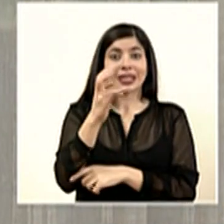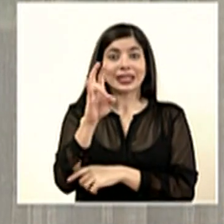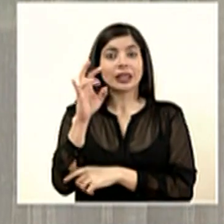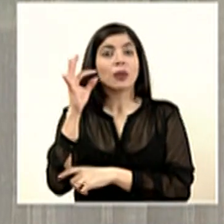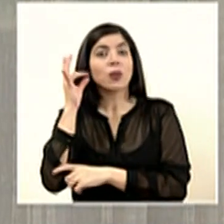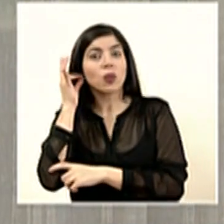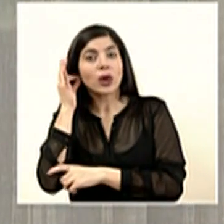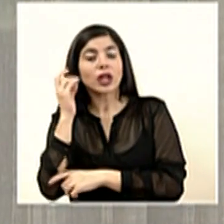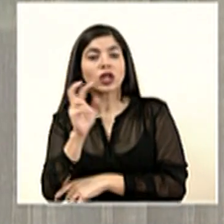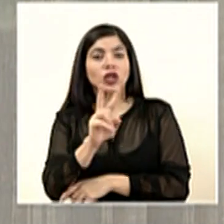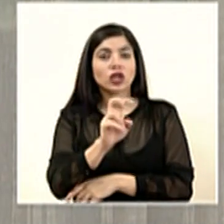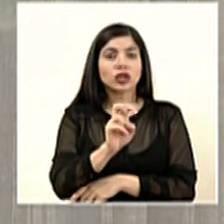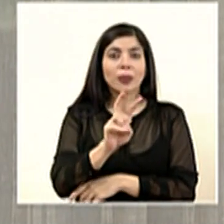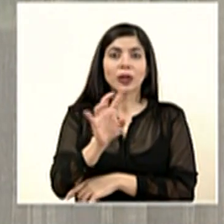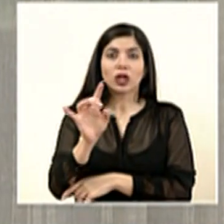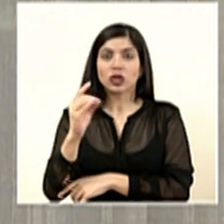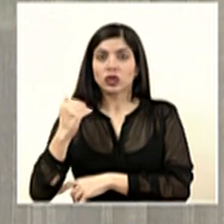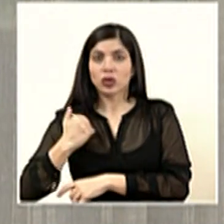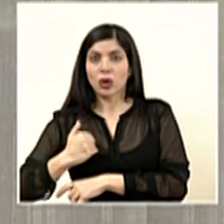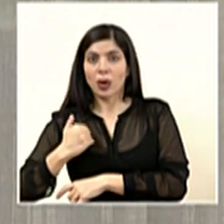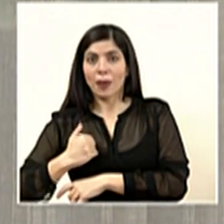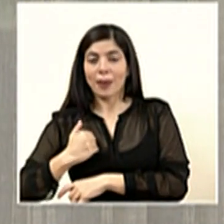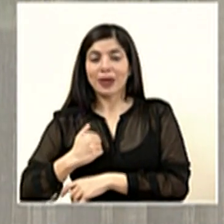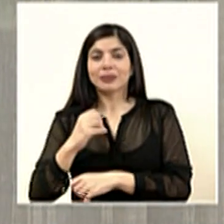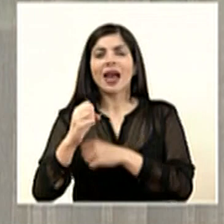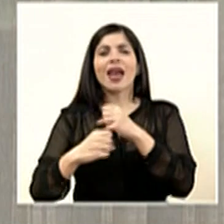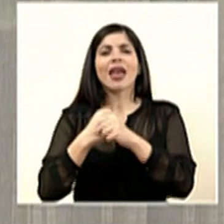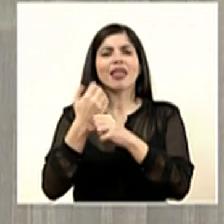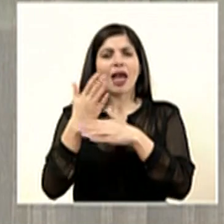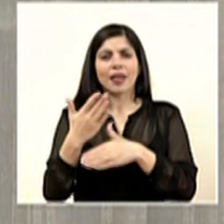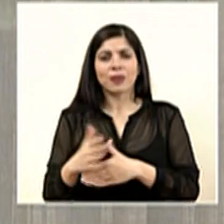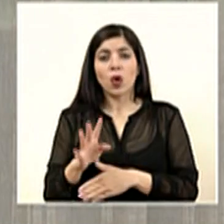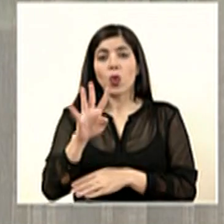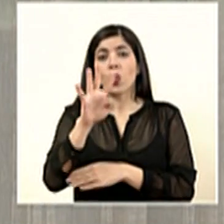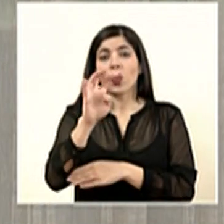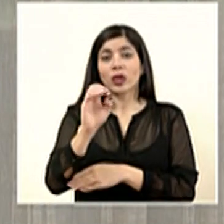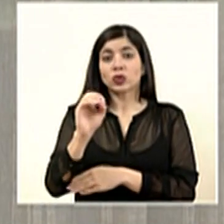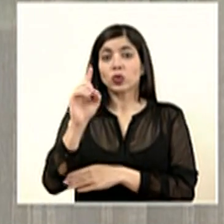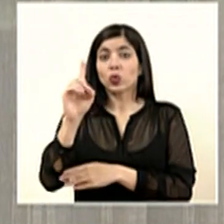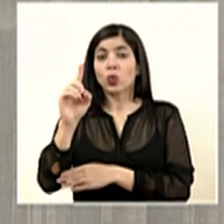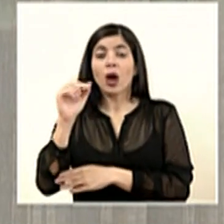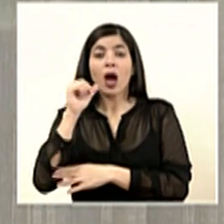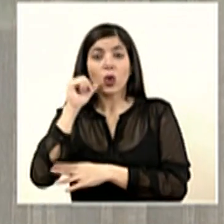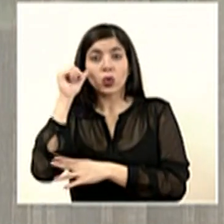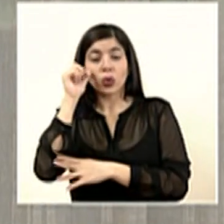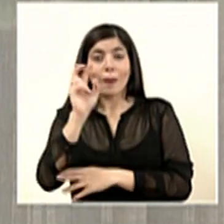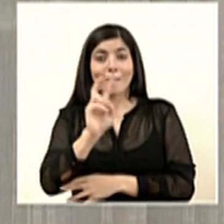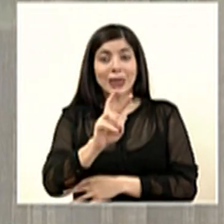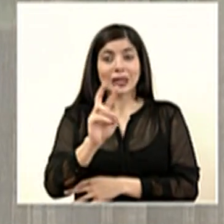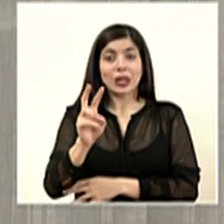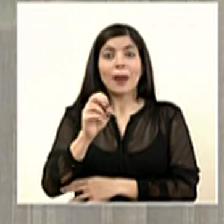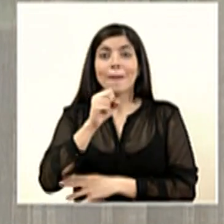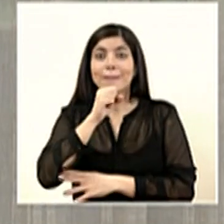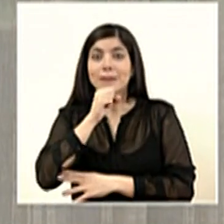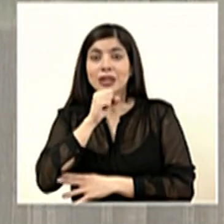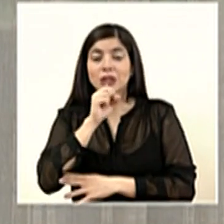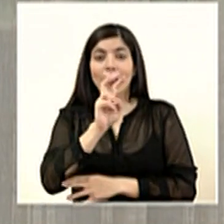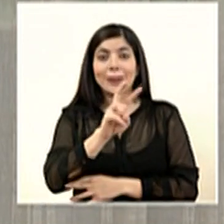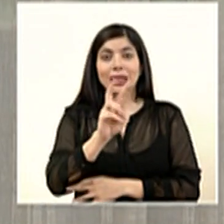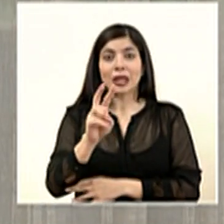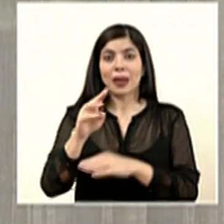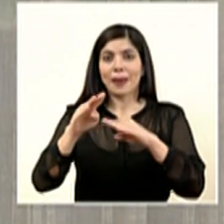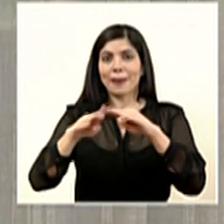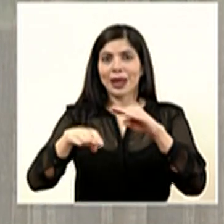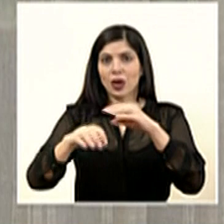mujeres, 228 hombres, por edad serían 401 adultos, 22 personas mayores y 22